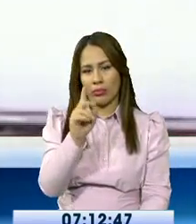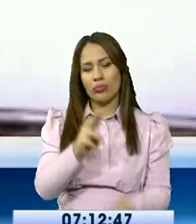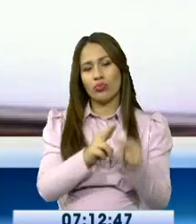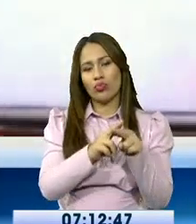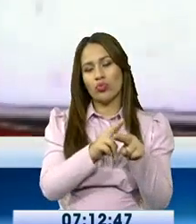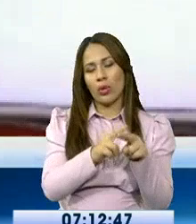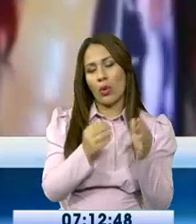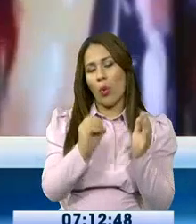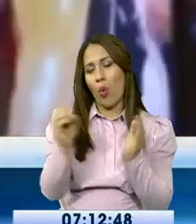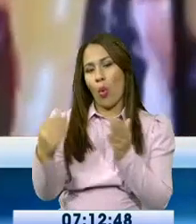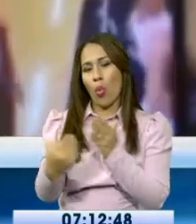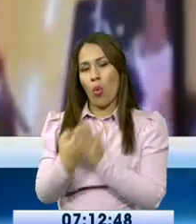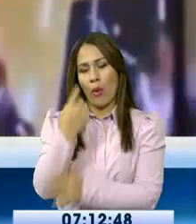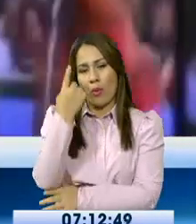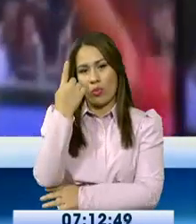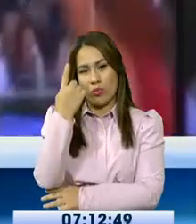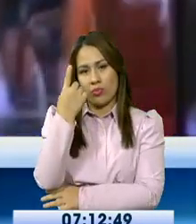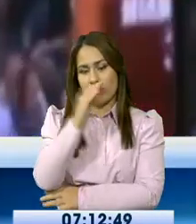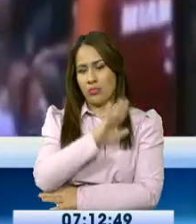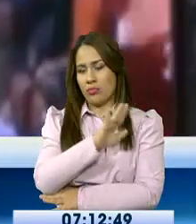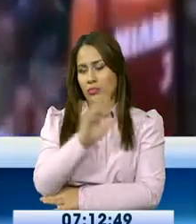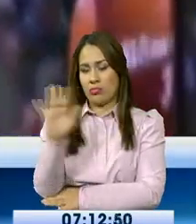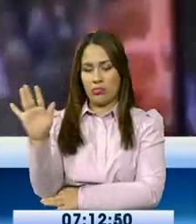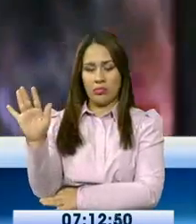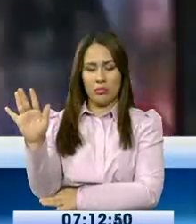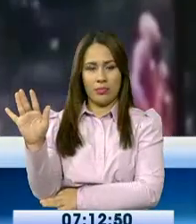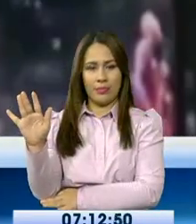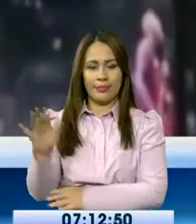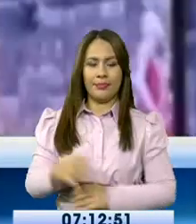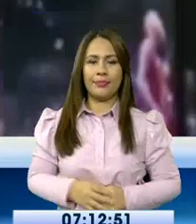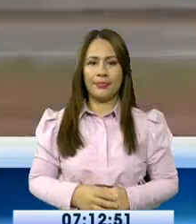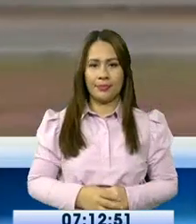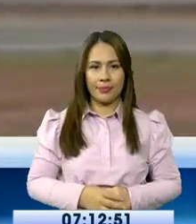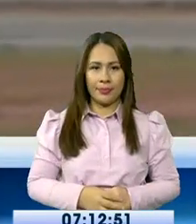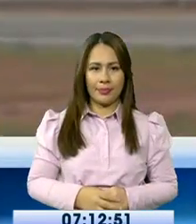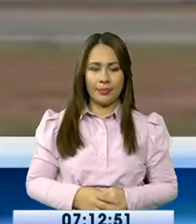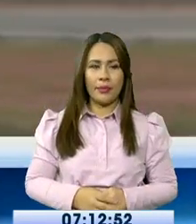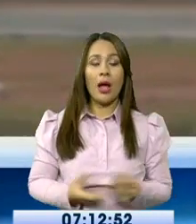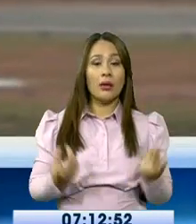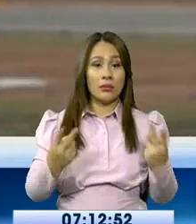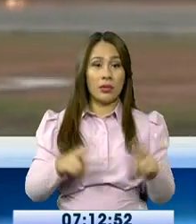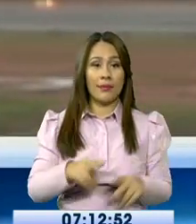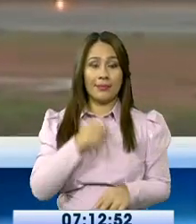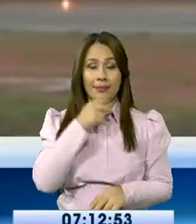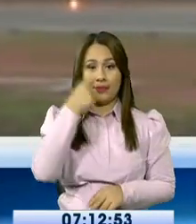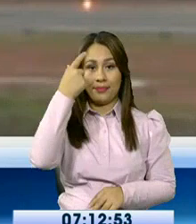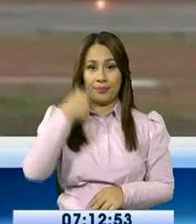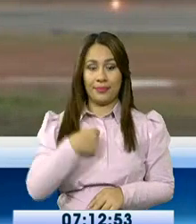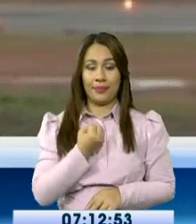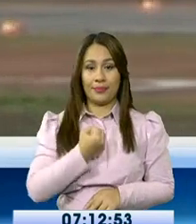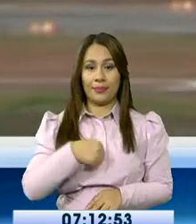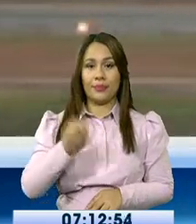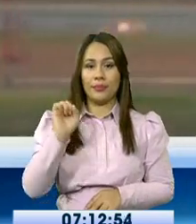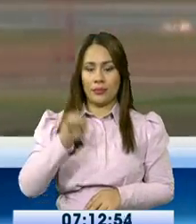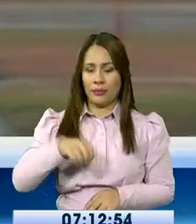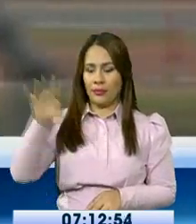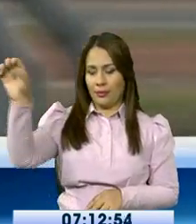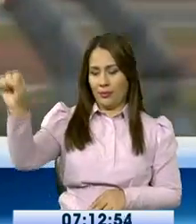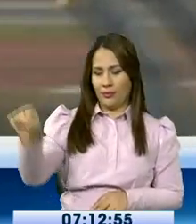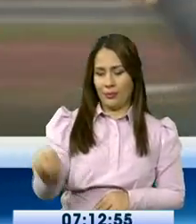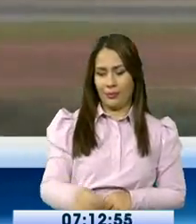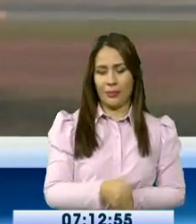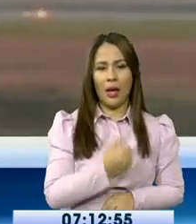portátiles de uso doméstico o uno nuevo o uno usado. Además, los pasajeros también podrán ingresar como